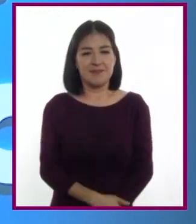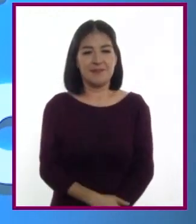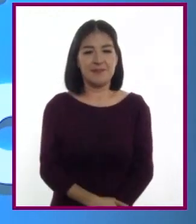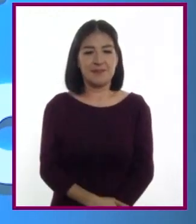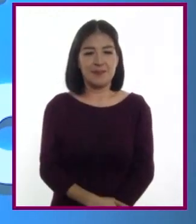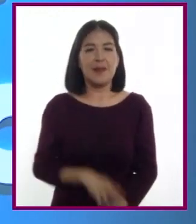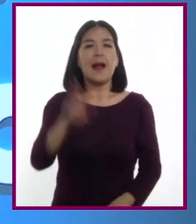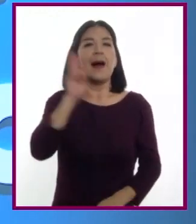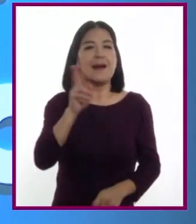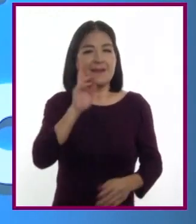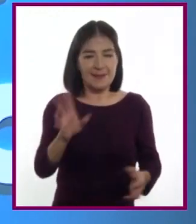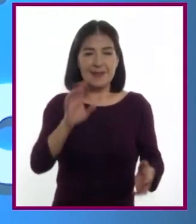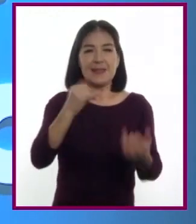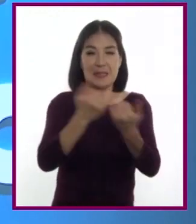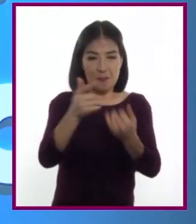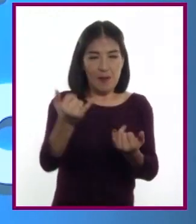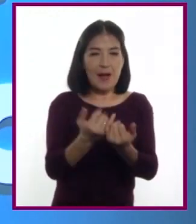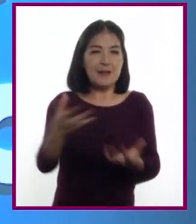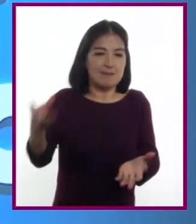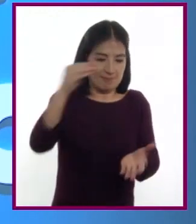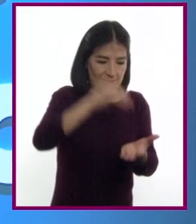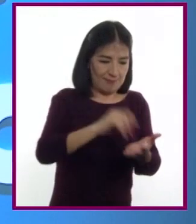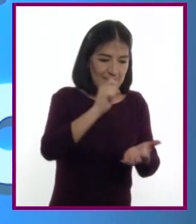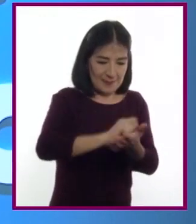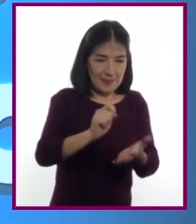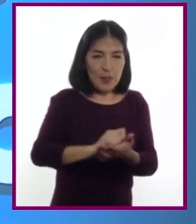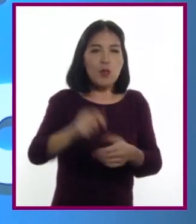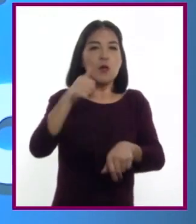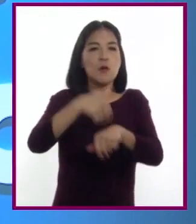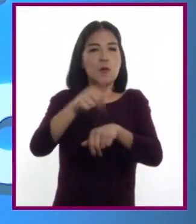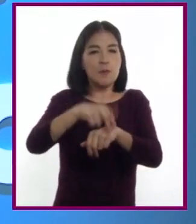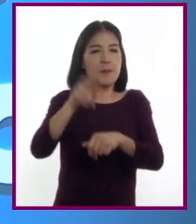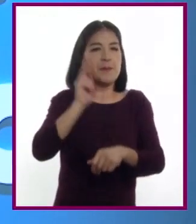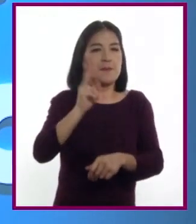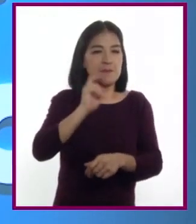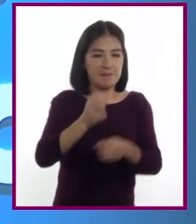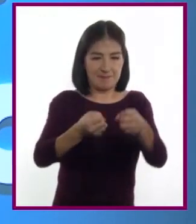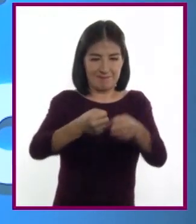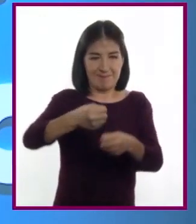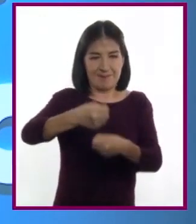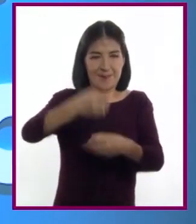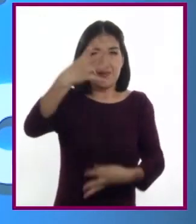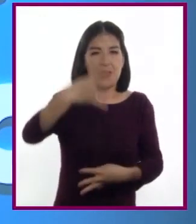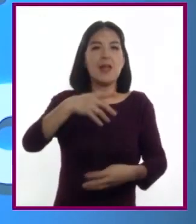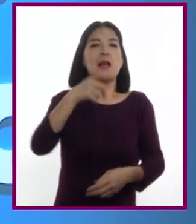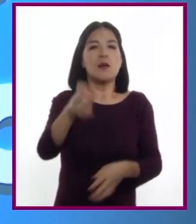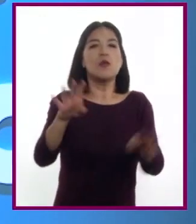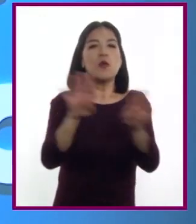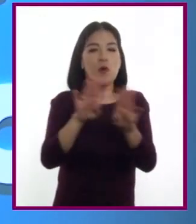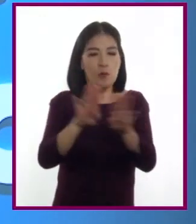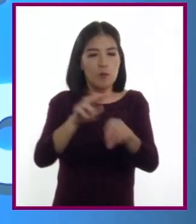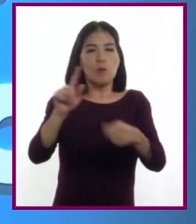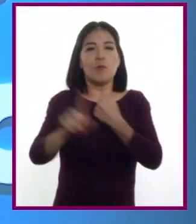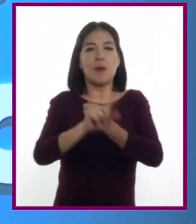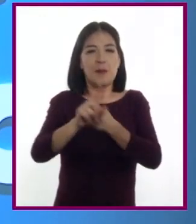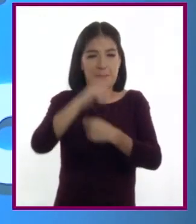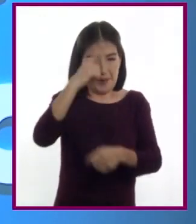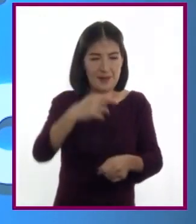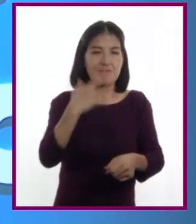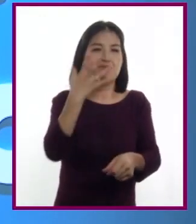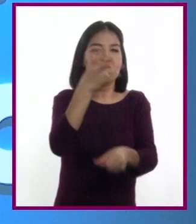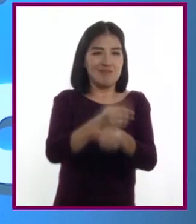Vamos a representar la situación en la recta numérica. Podemos simular el problema con el movimiento del